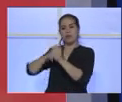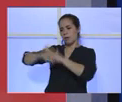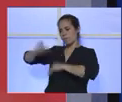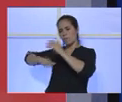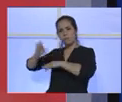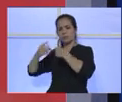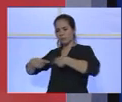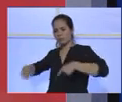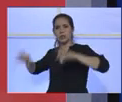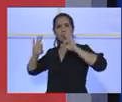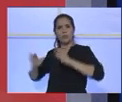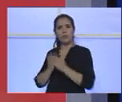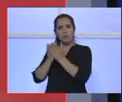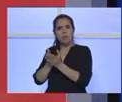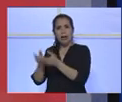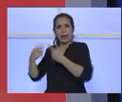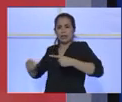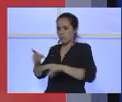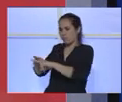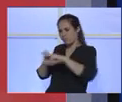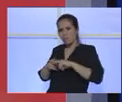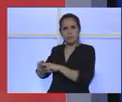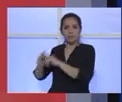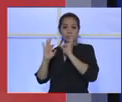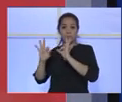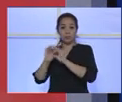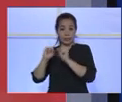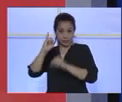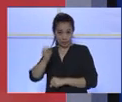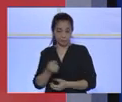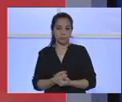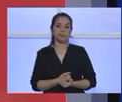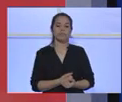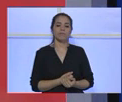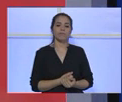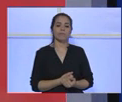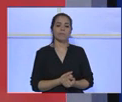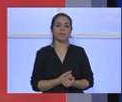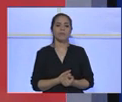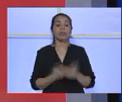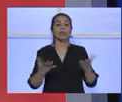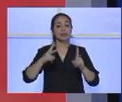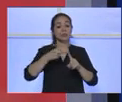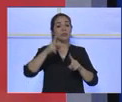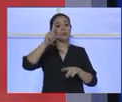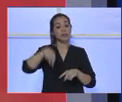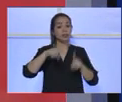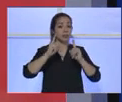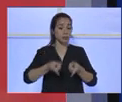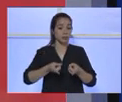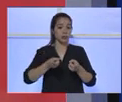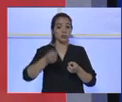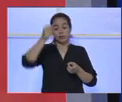lugares en el embarque que va a mejorar mucho el servicio nuestro. En segundo lugar, en este momento ya se está adjudicando